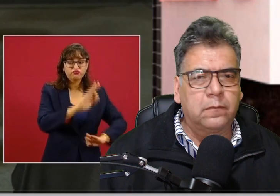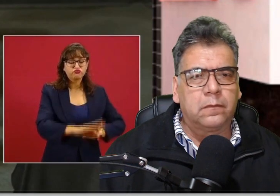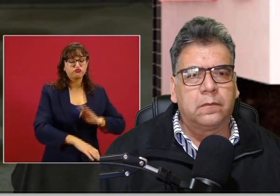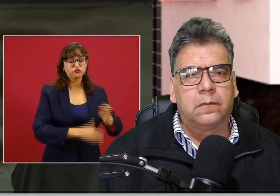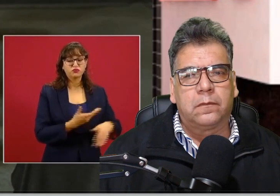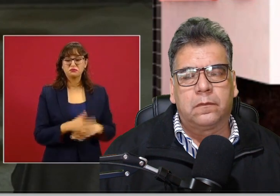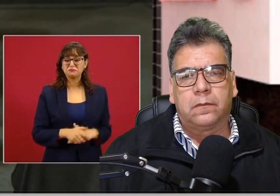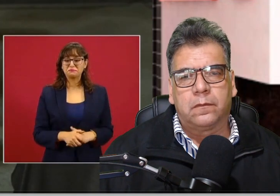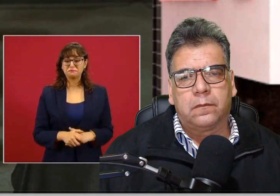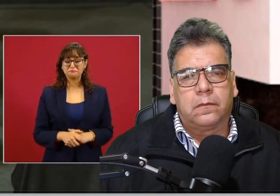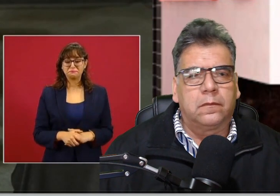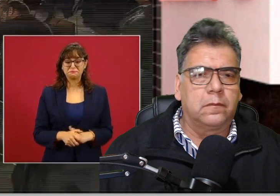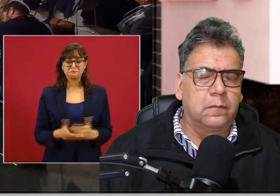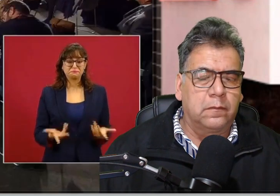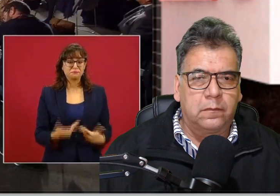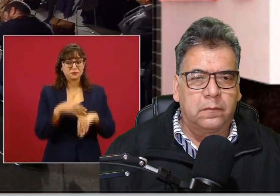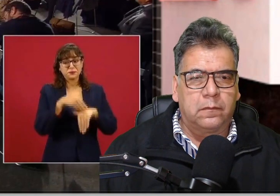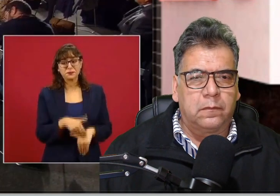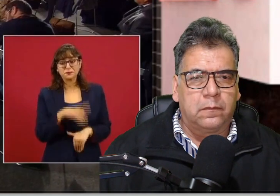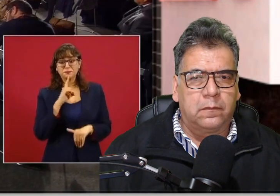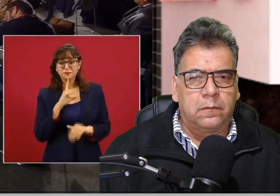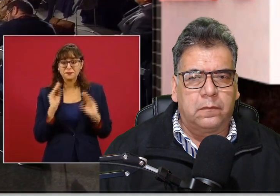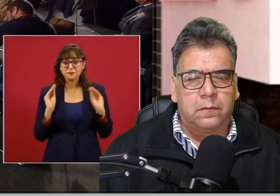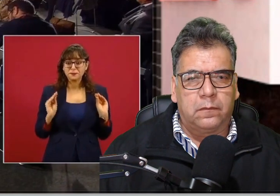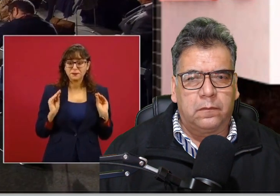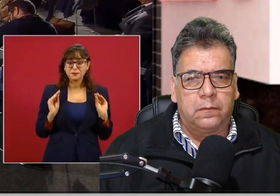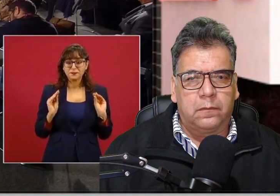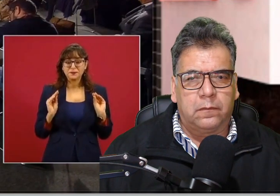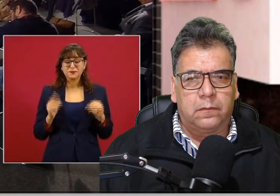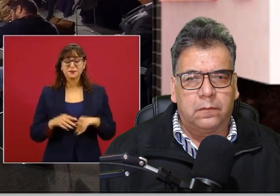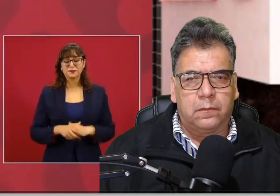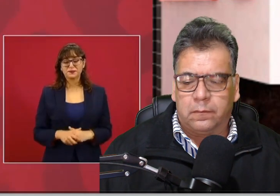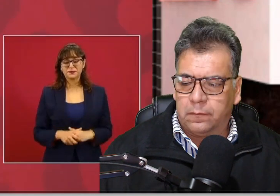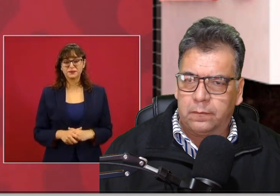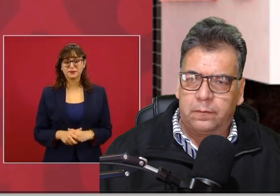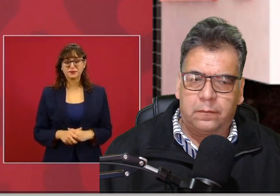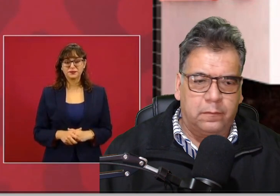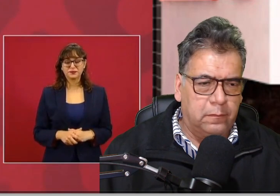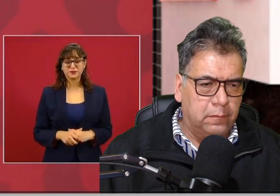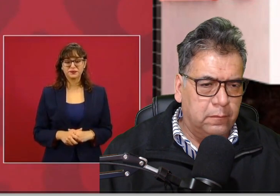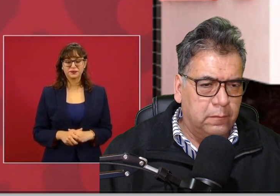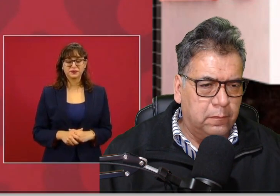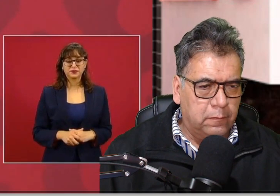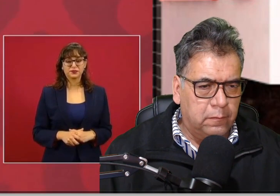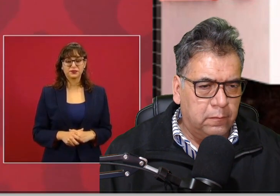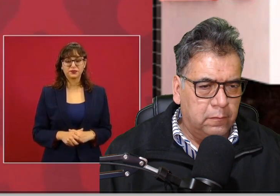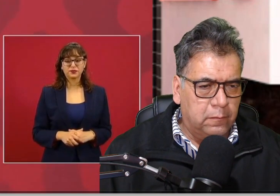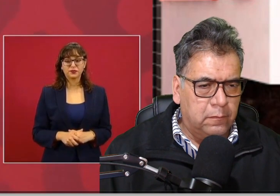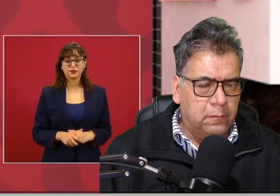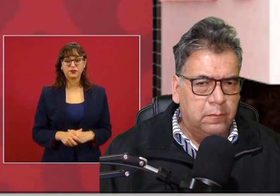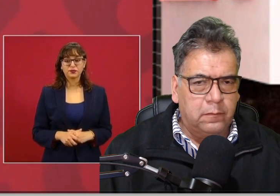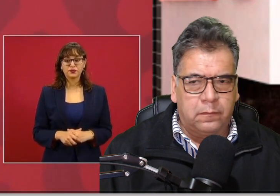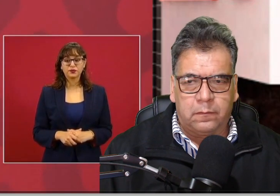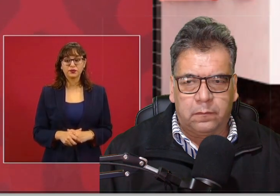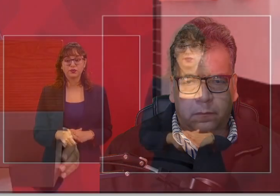por la venta de esta planta de fertilizantes. Es una